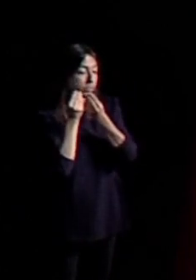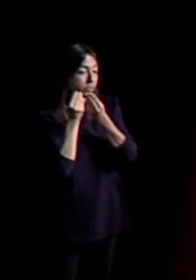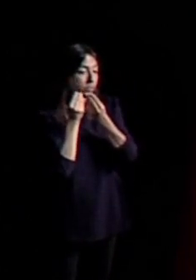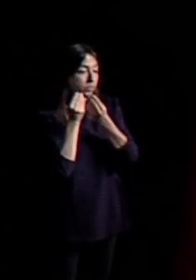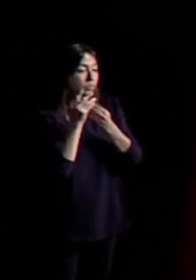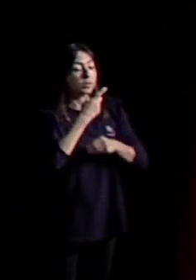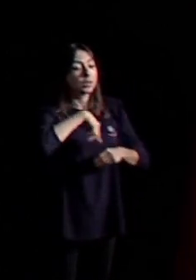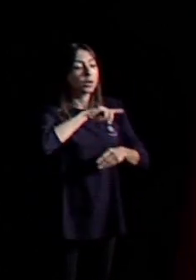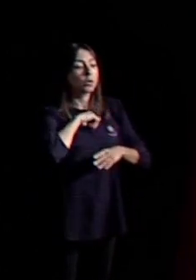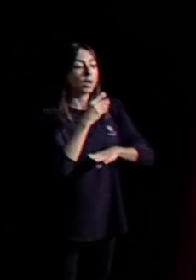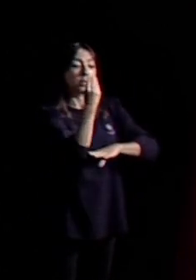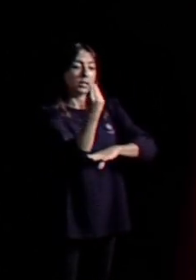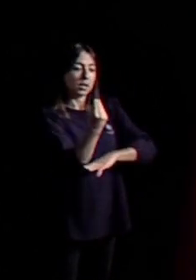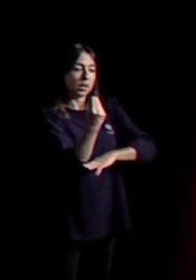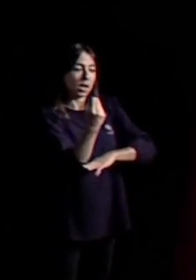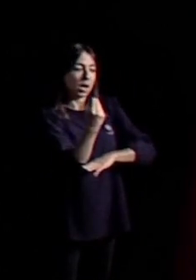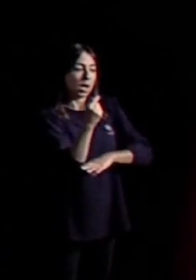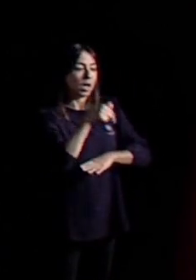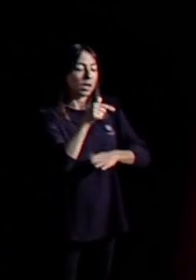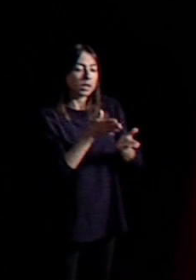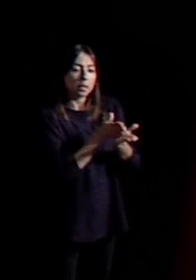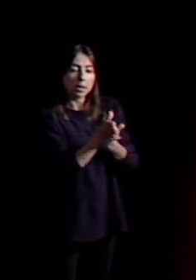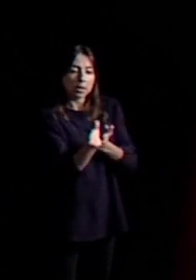que nuestra presencia en ese medio